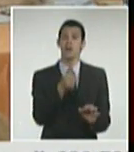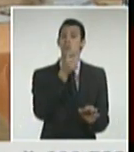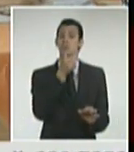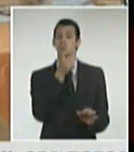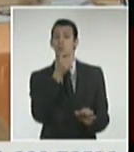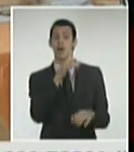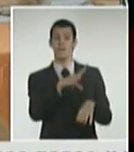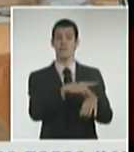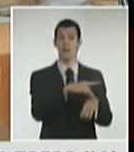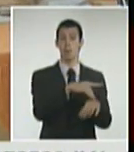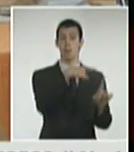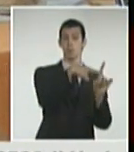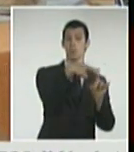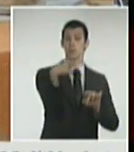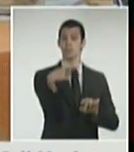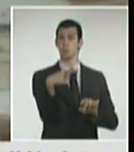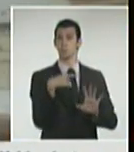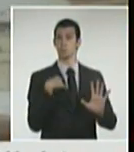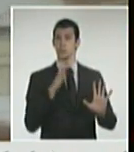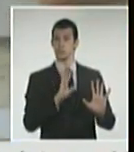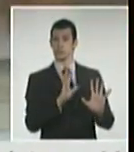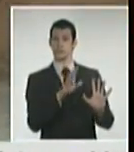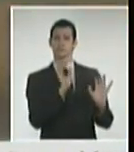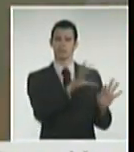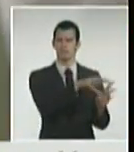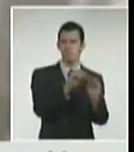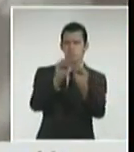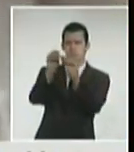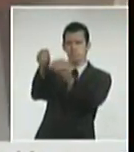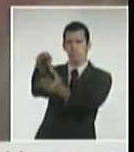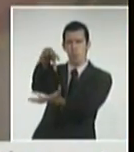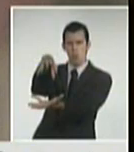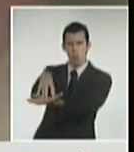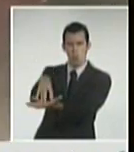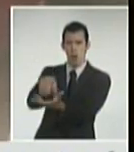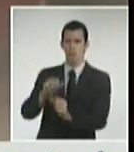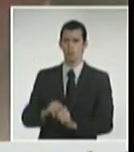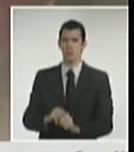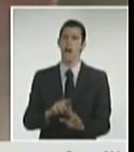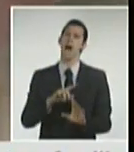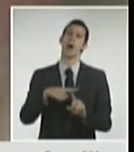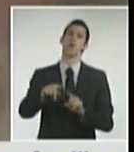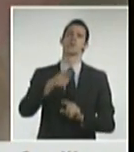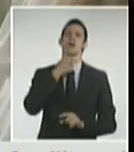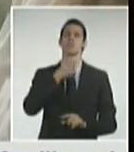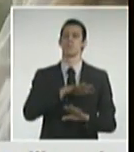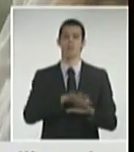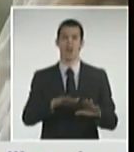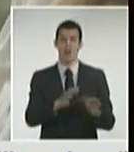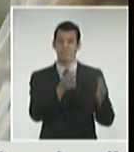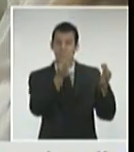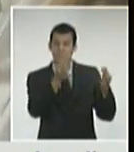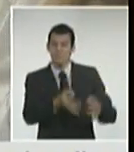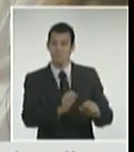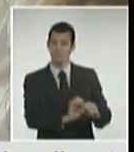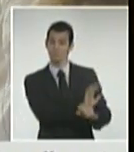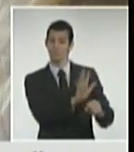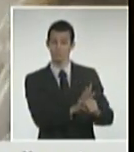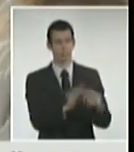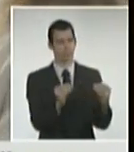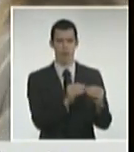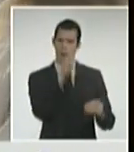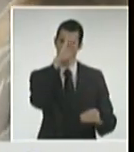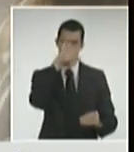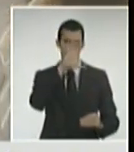para seguimiento y tratamiento antiviral. En tanto, los confirmados sí llevan ingreso hospitalario con seguimiento